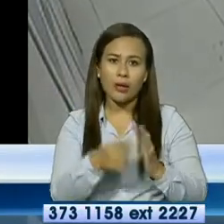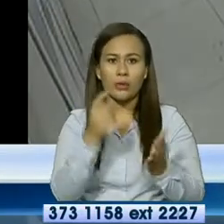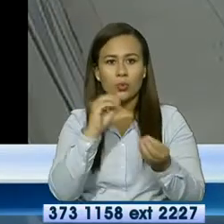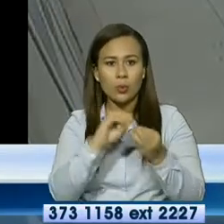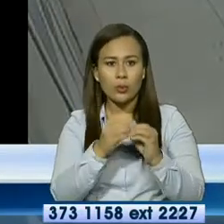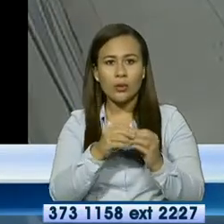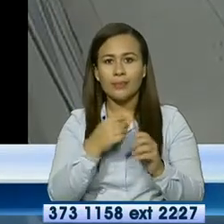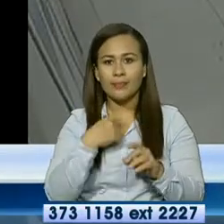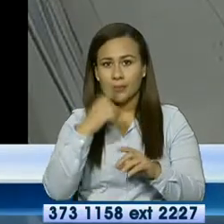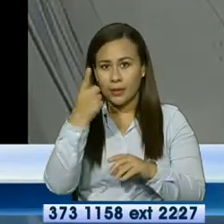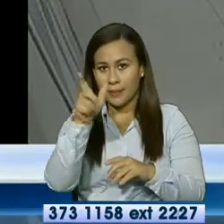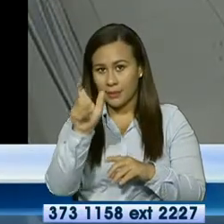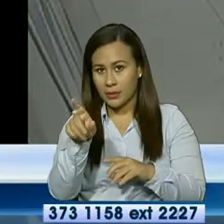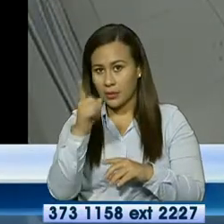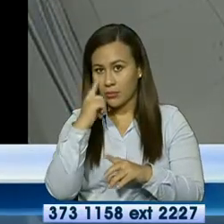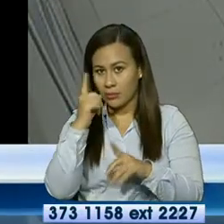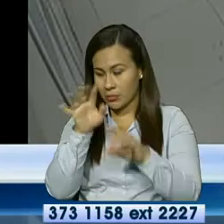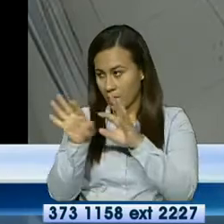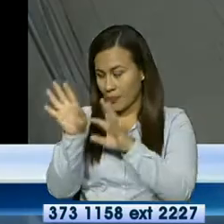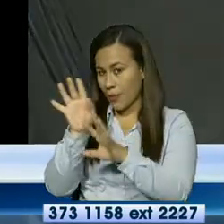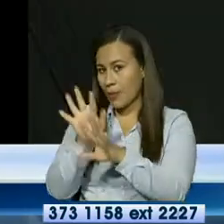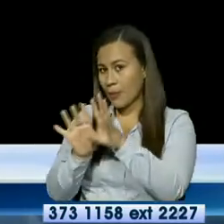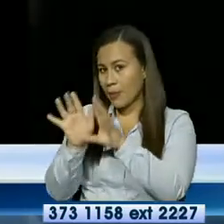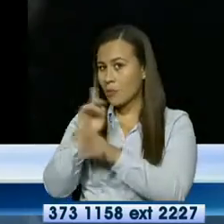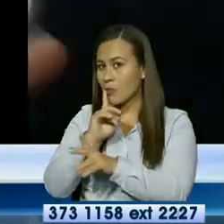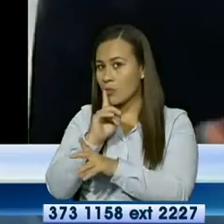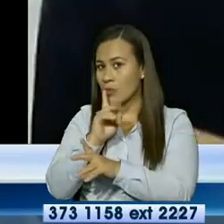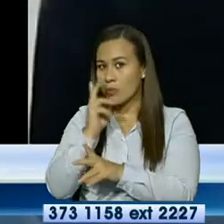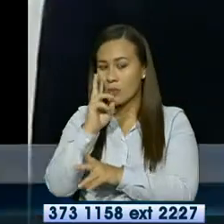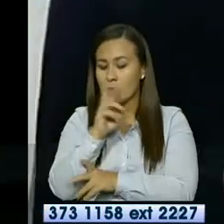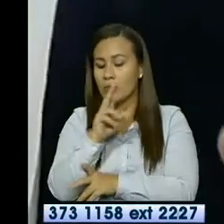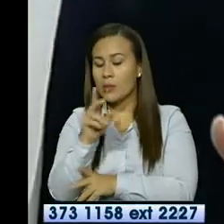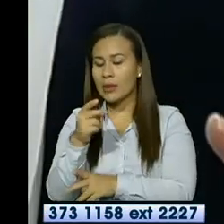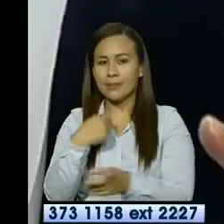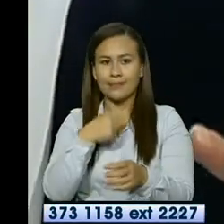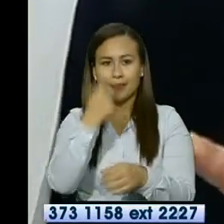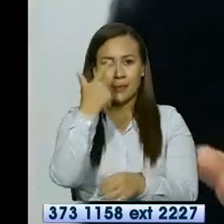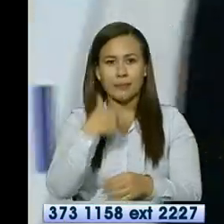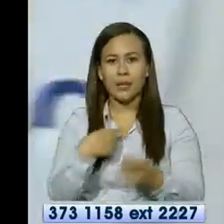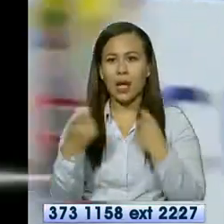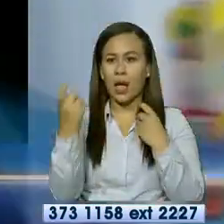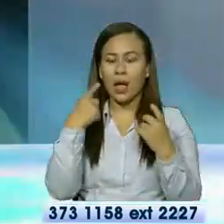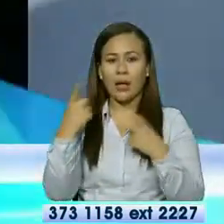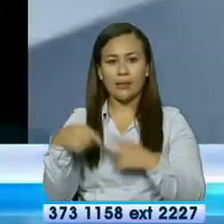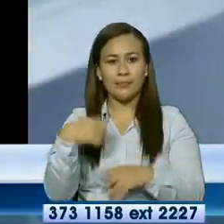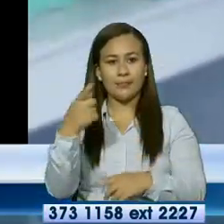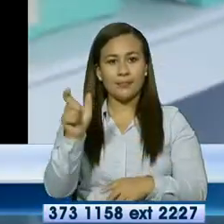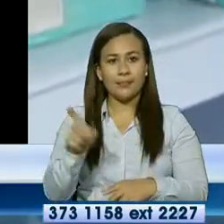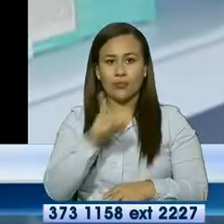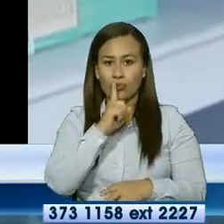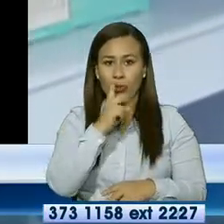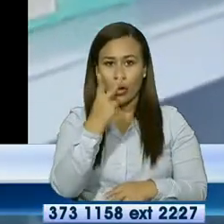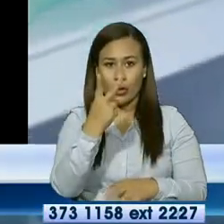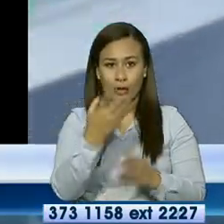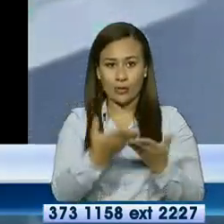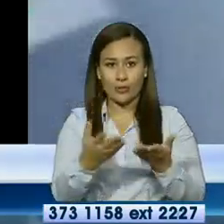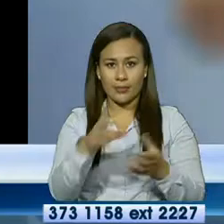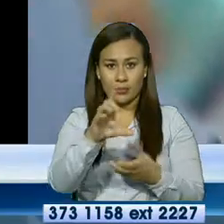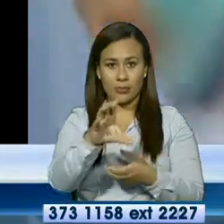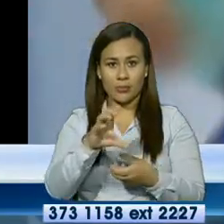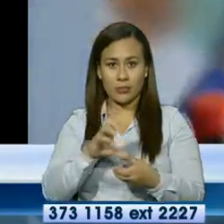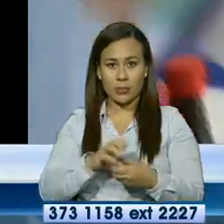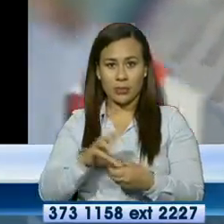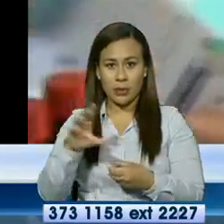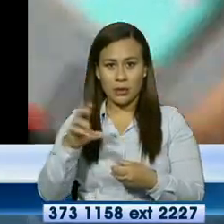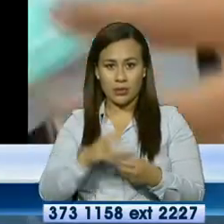eso el otro ya estaba sondeando lo que era la farmacia. Mientras la entretenía, el otro cogió los dos productos que están aquí,